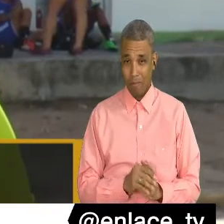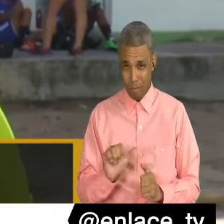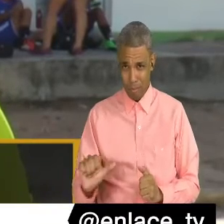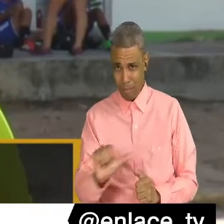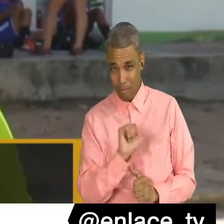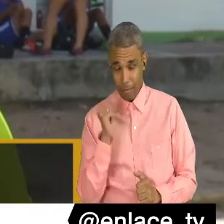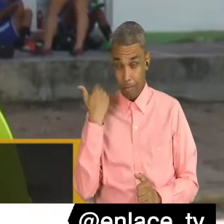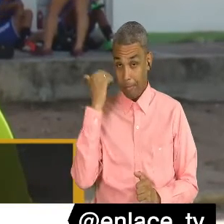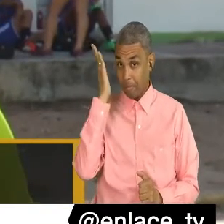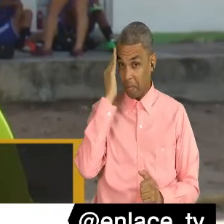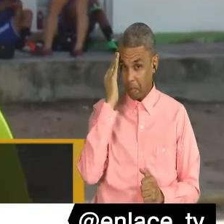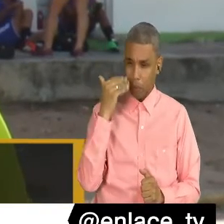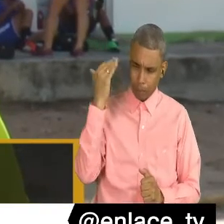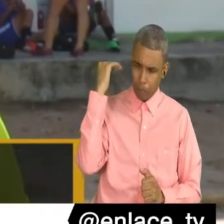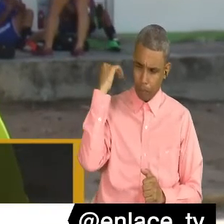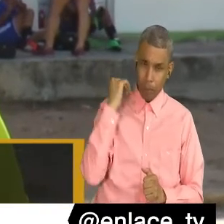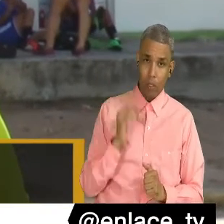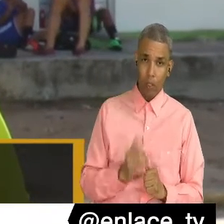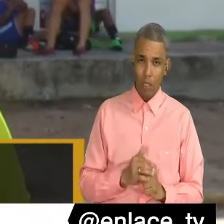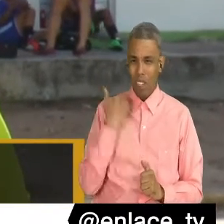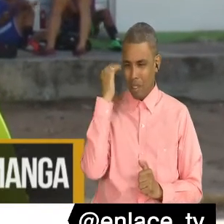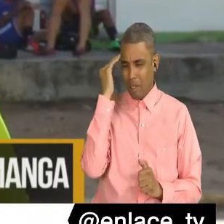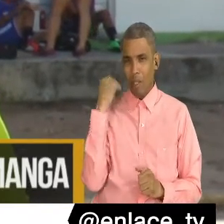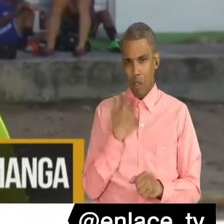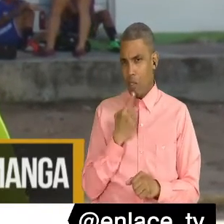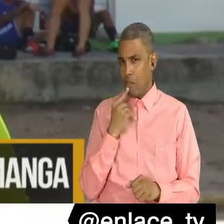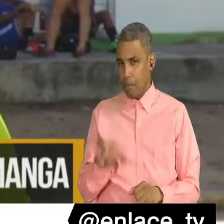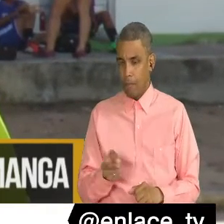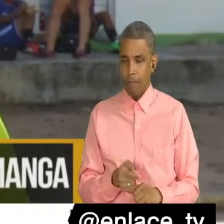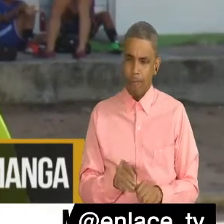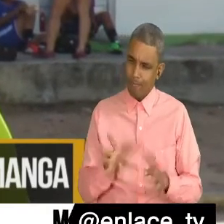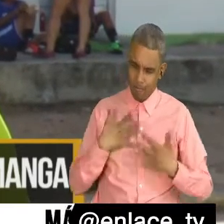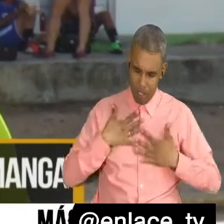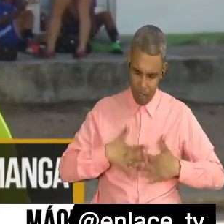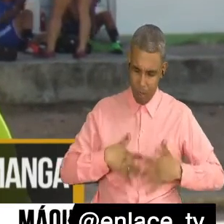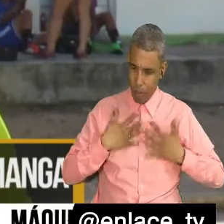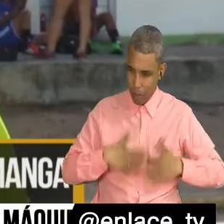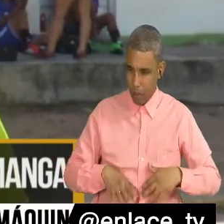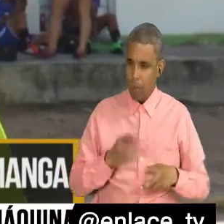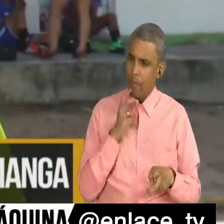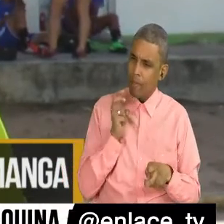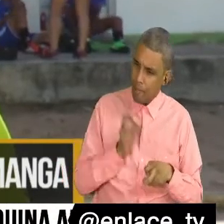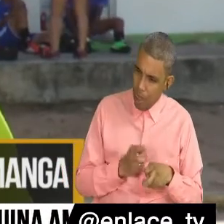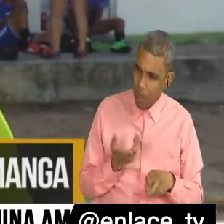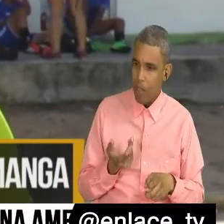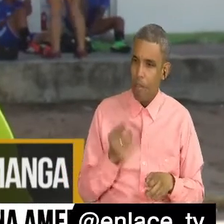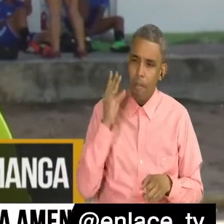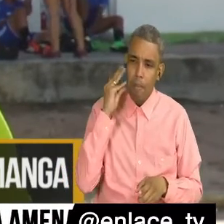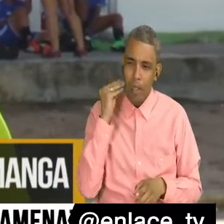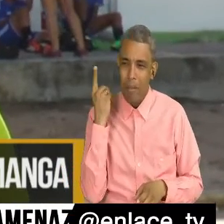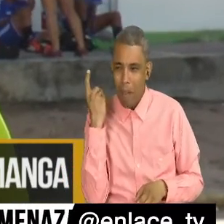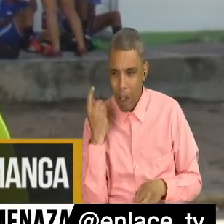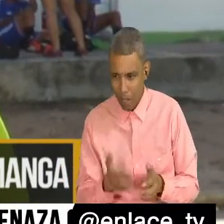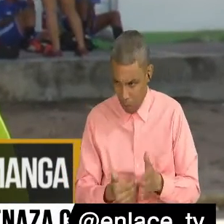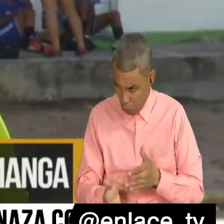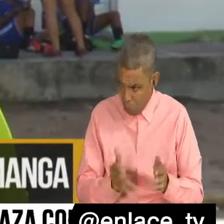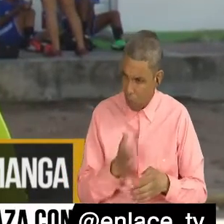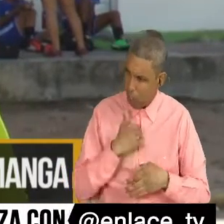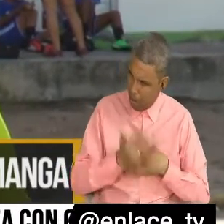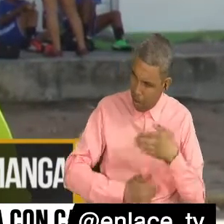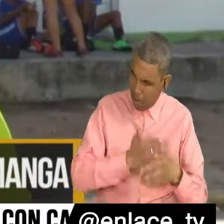proceso. Cuando iniciamos este reto hace un par de meses atrás, éramos sabedores de que iba a ser muy difícil, sin embargo, pues quisimos asumirlo con toda